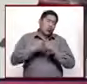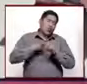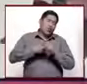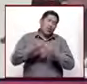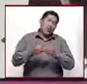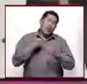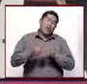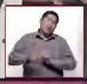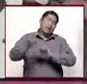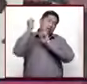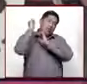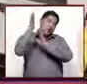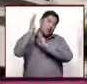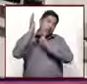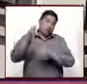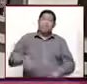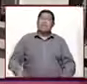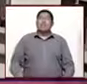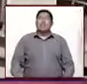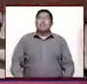su presentación en una entrada.